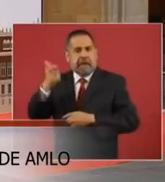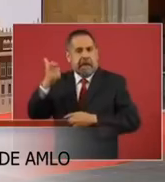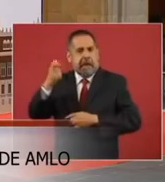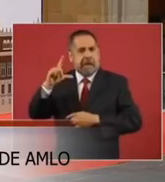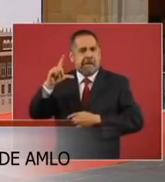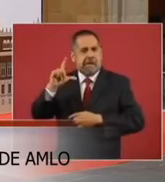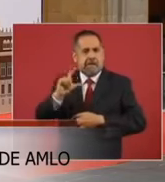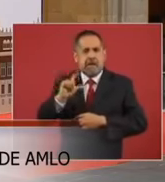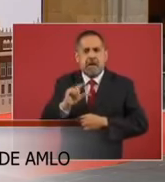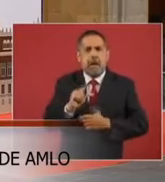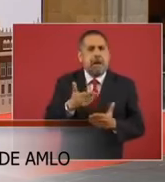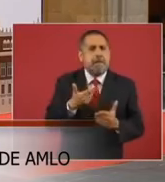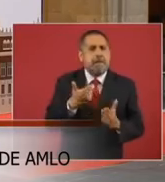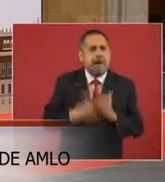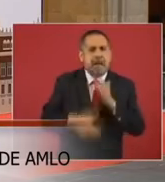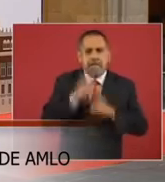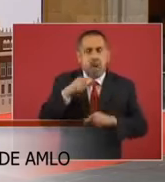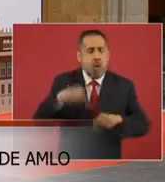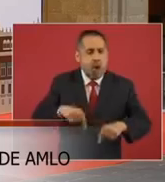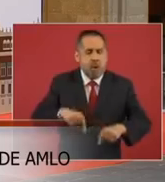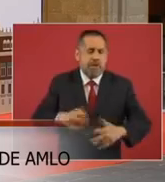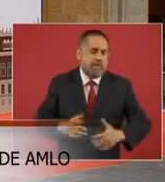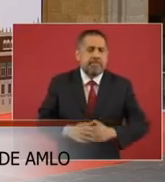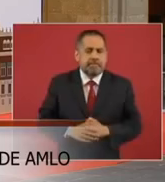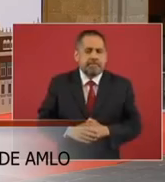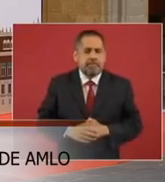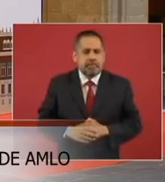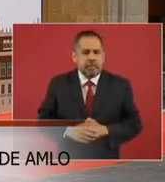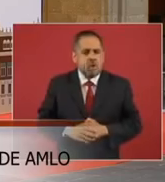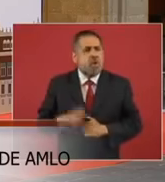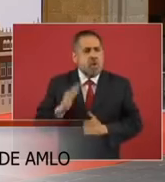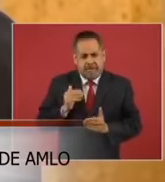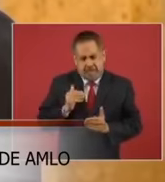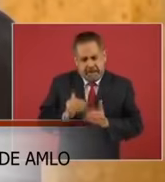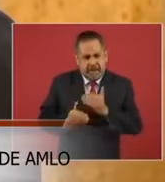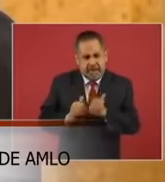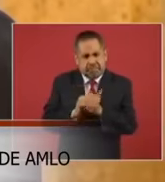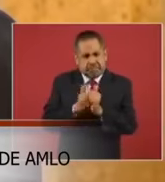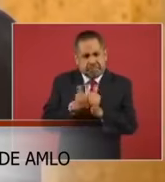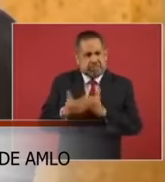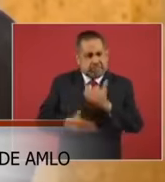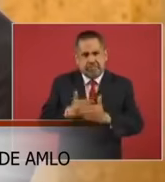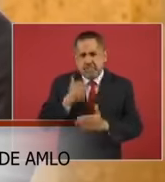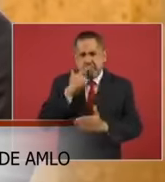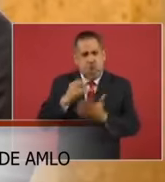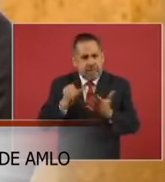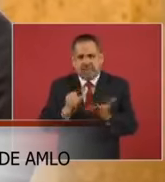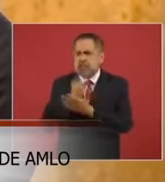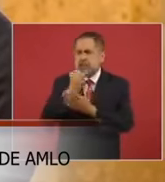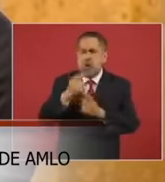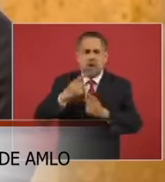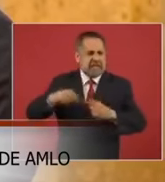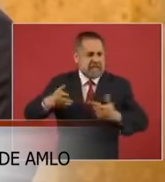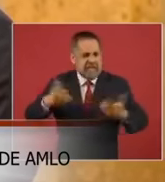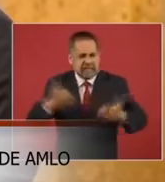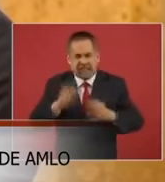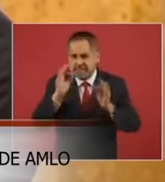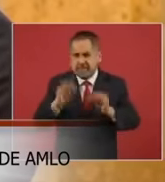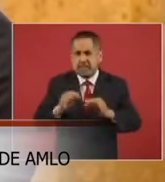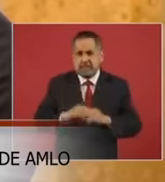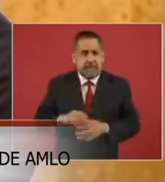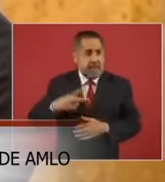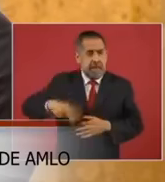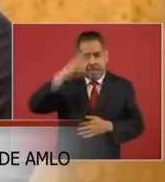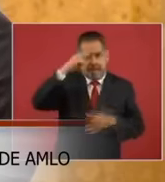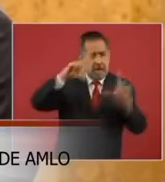poder distribuirlo a la clase más desprotegida. Un discurso que suena muy bonito y suena muy bien, ¿sí? Y